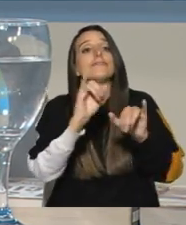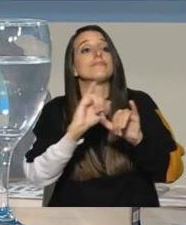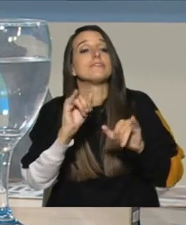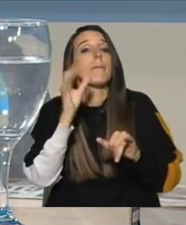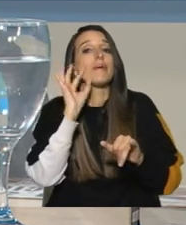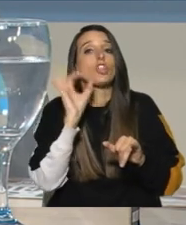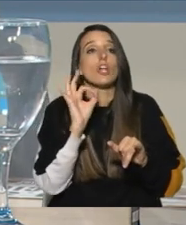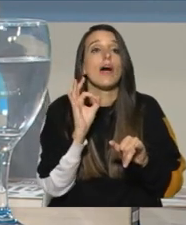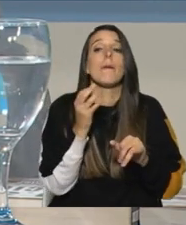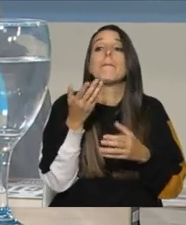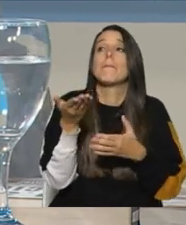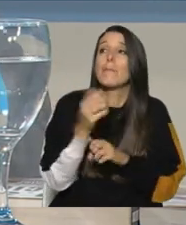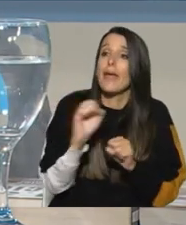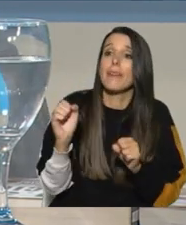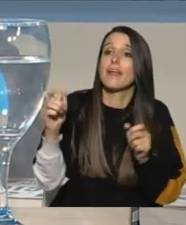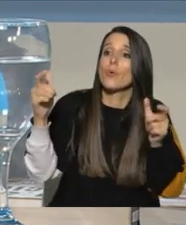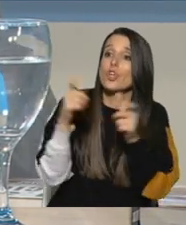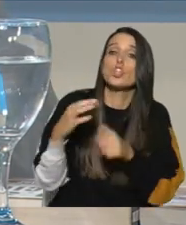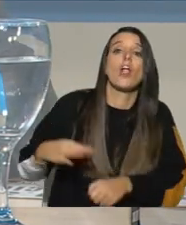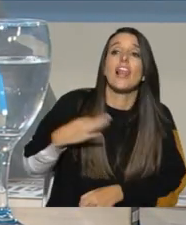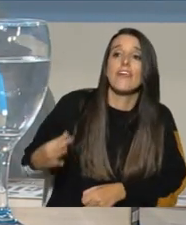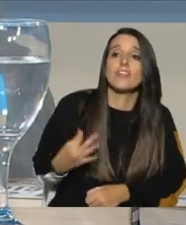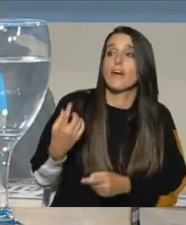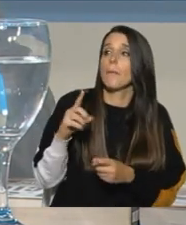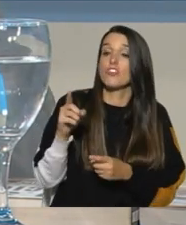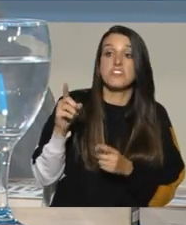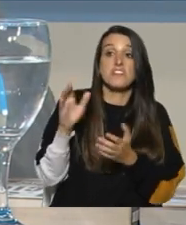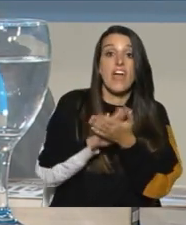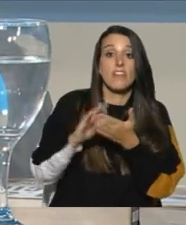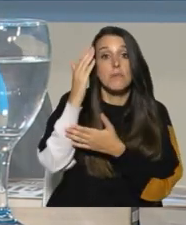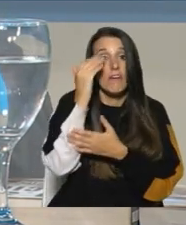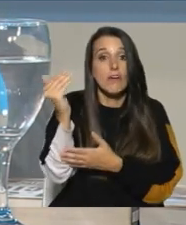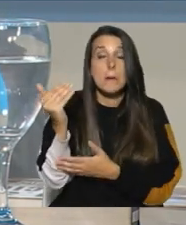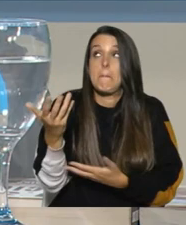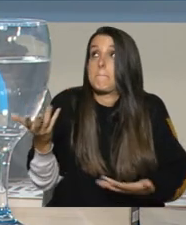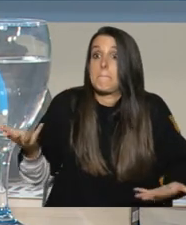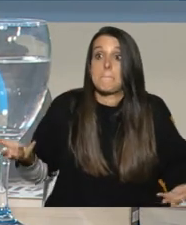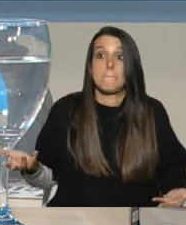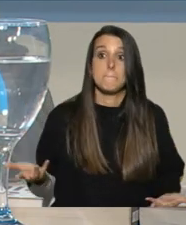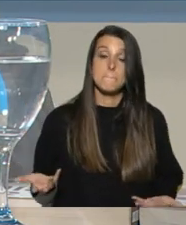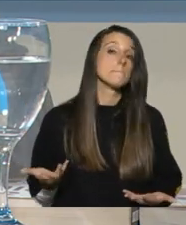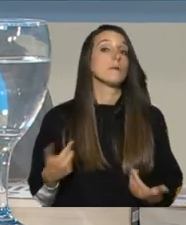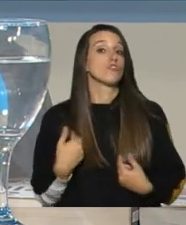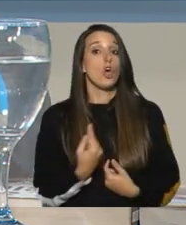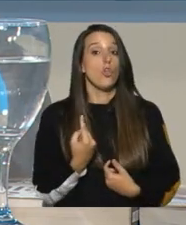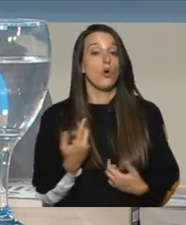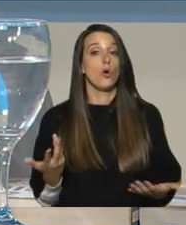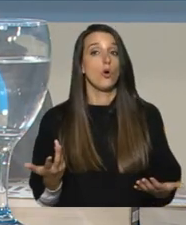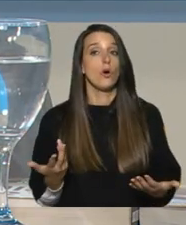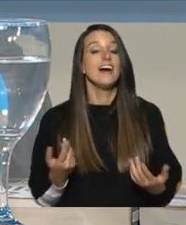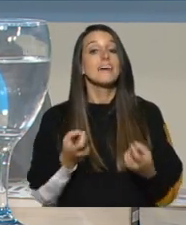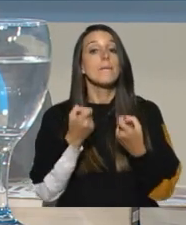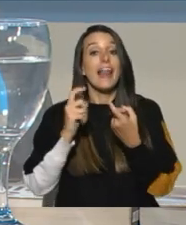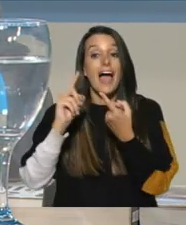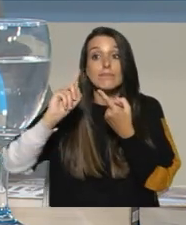y mendigando a ver si me reciben toda la vida, pero si no hay otra segunda parte que me reciba, es como la nada. Nosotros lo que queremos es que para esa